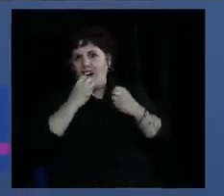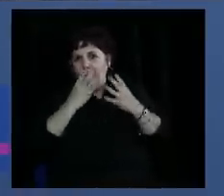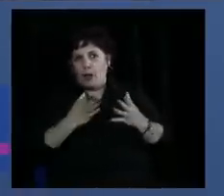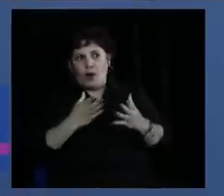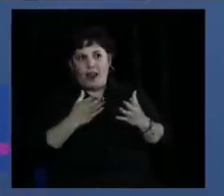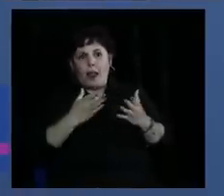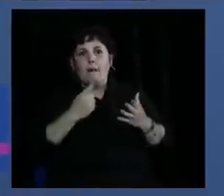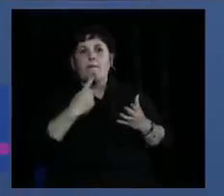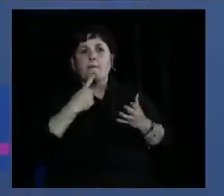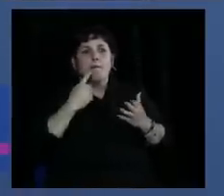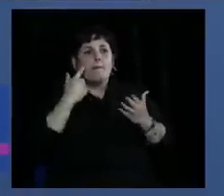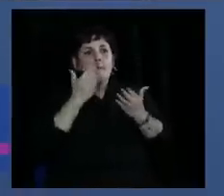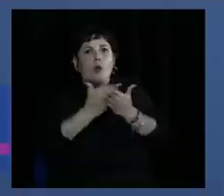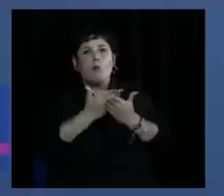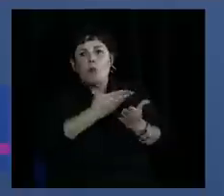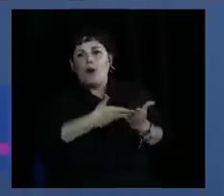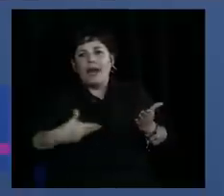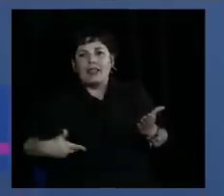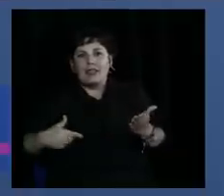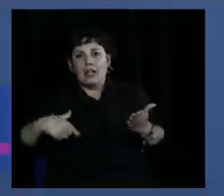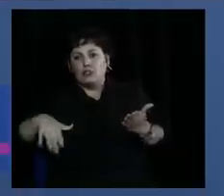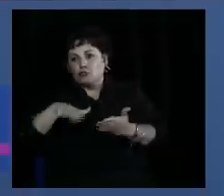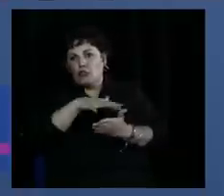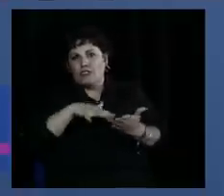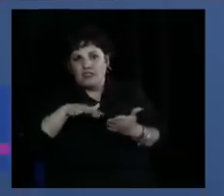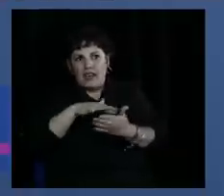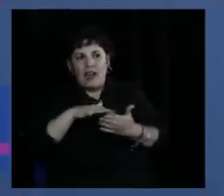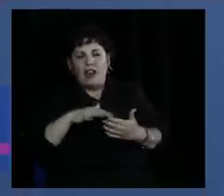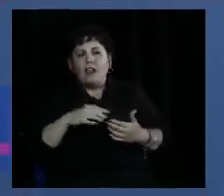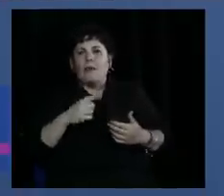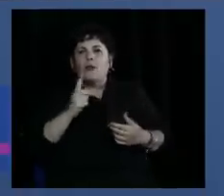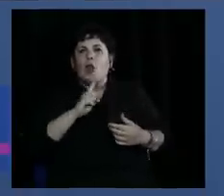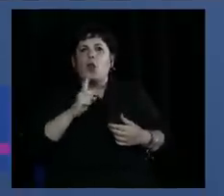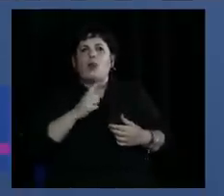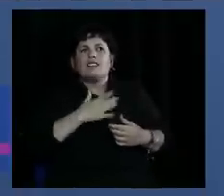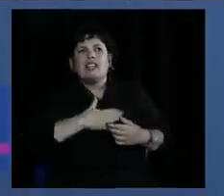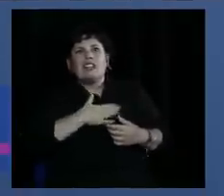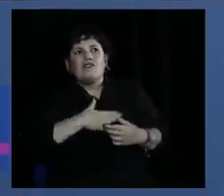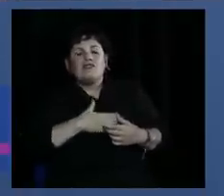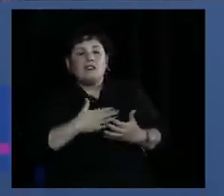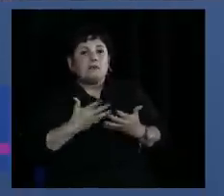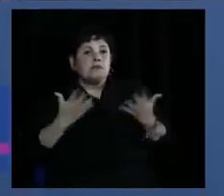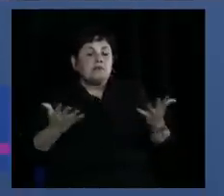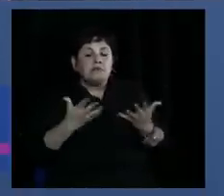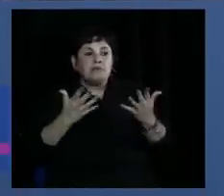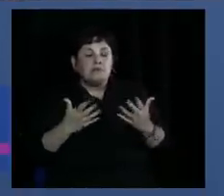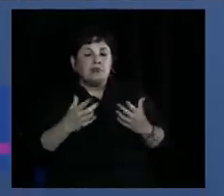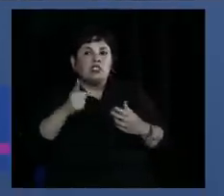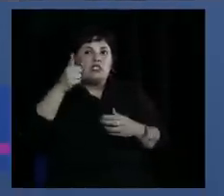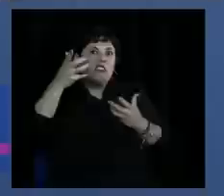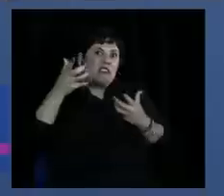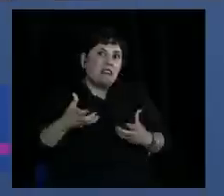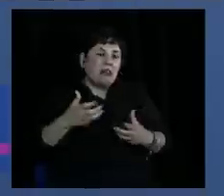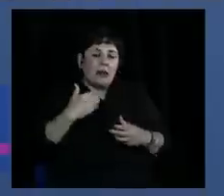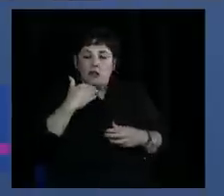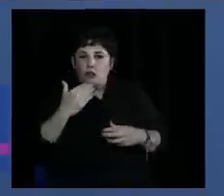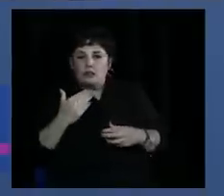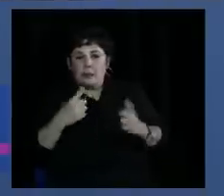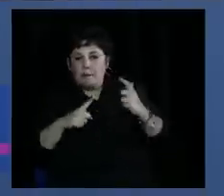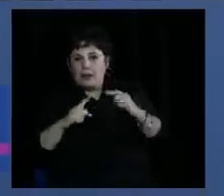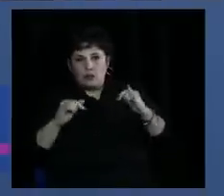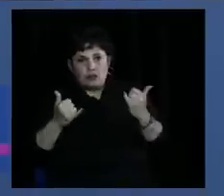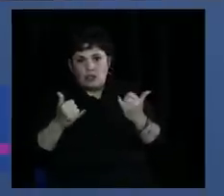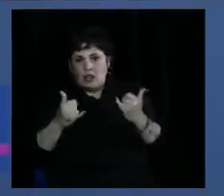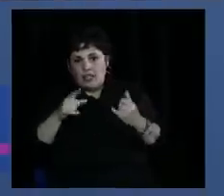sabemos hasta qué punto, cuál podía ser el motivo de insatisfacción en relación con lo que ellos querían. Sin embargo, esos